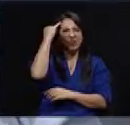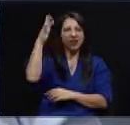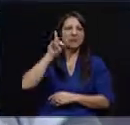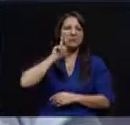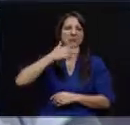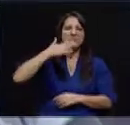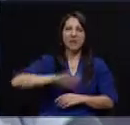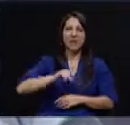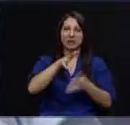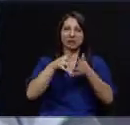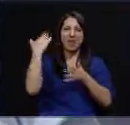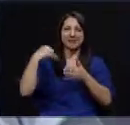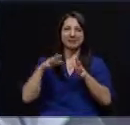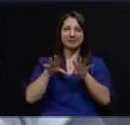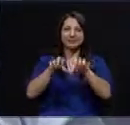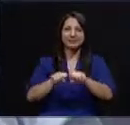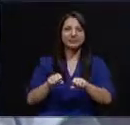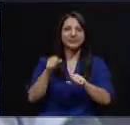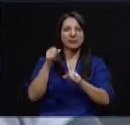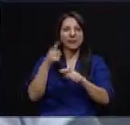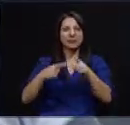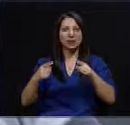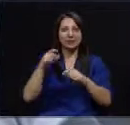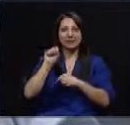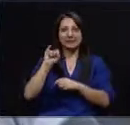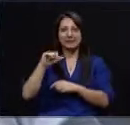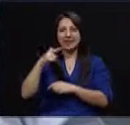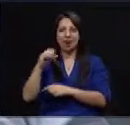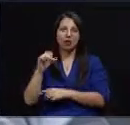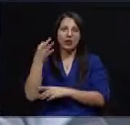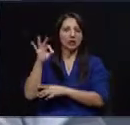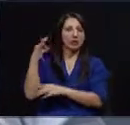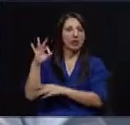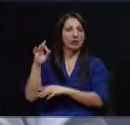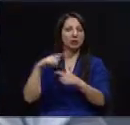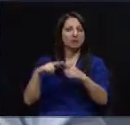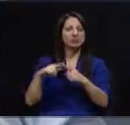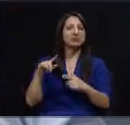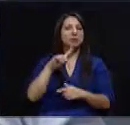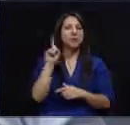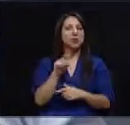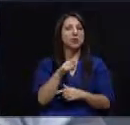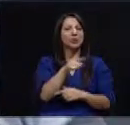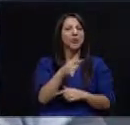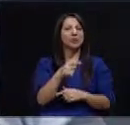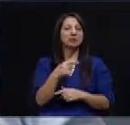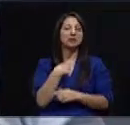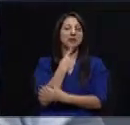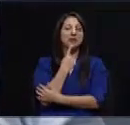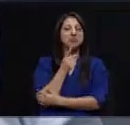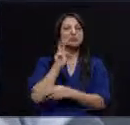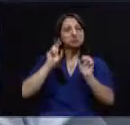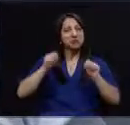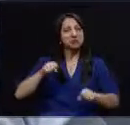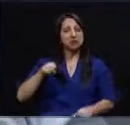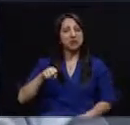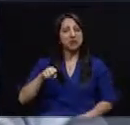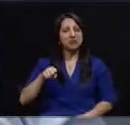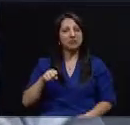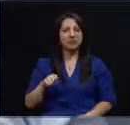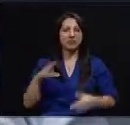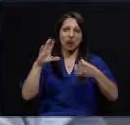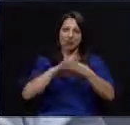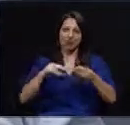Estados Unidos en expansión en la época, a mediados del siglo XIX. De manera que la pregunta, yo la diría que sí,